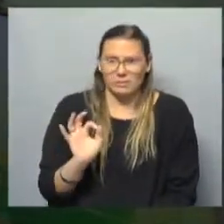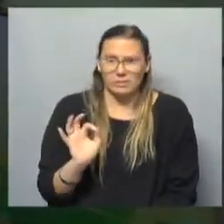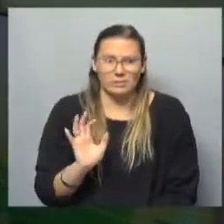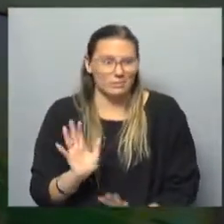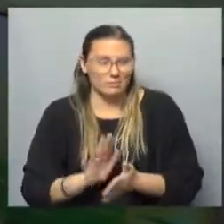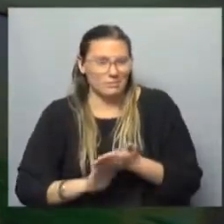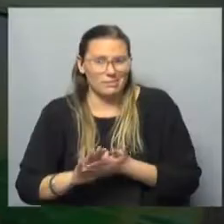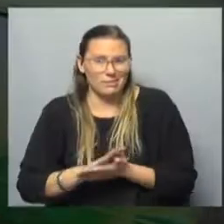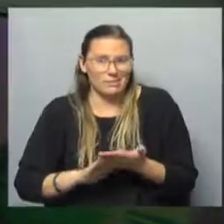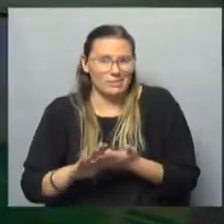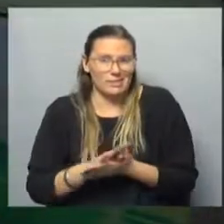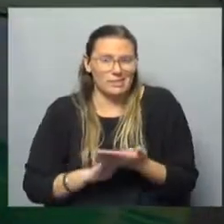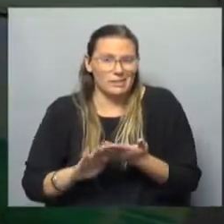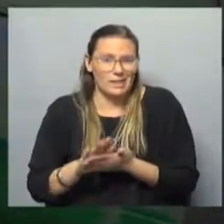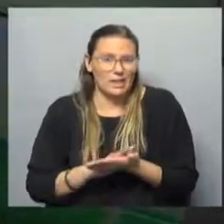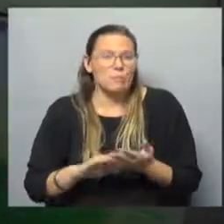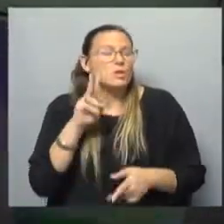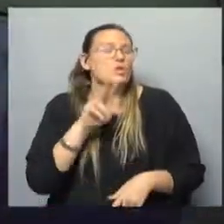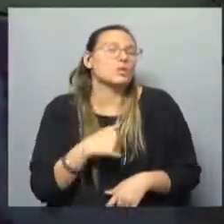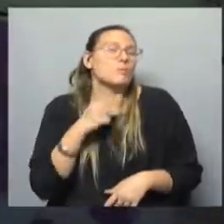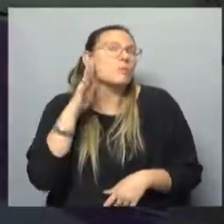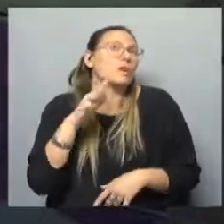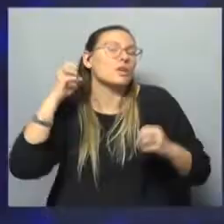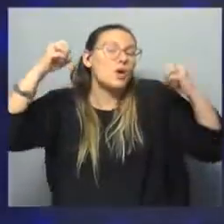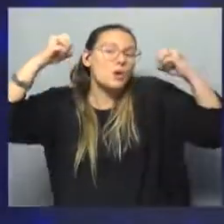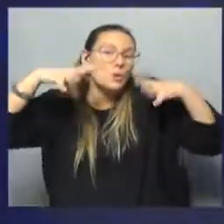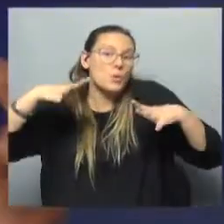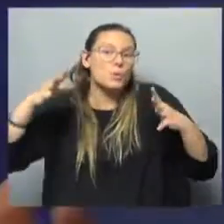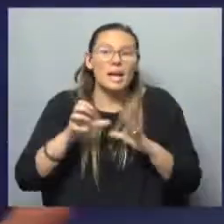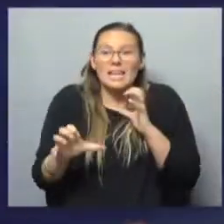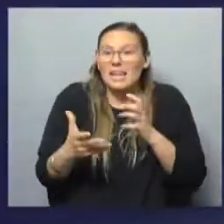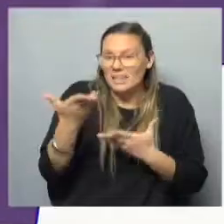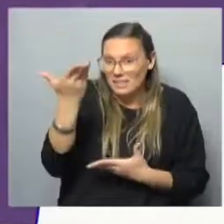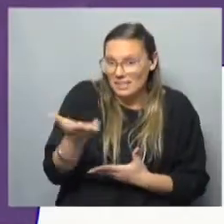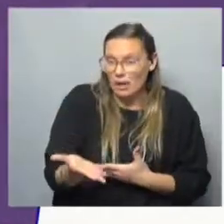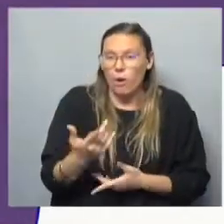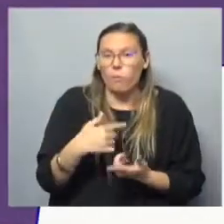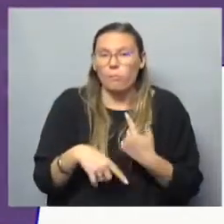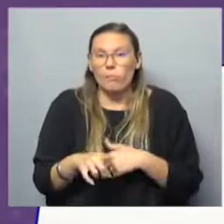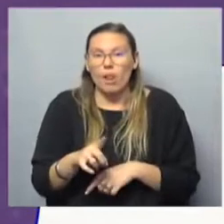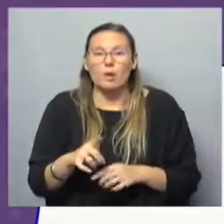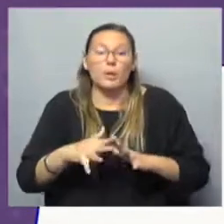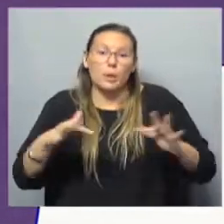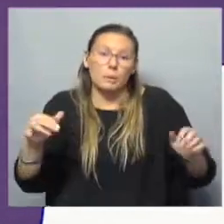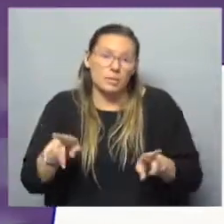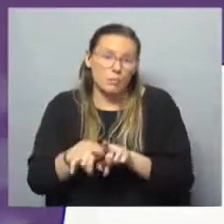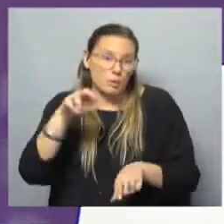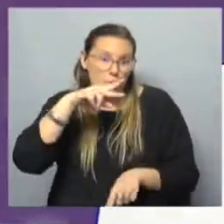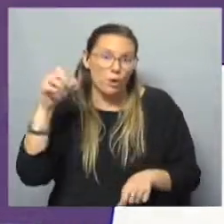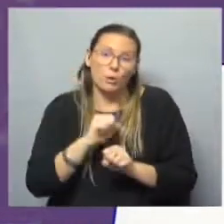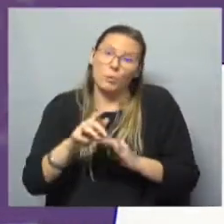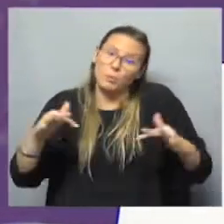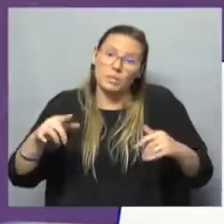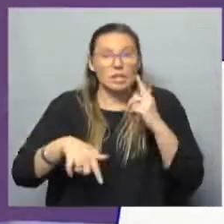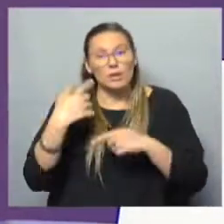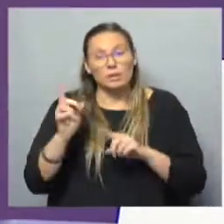Te voy a decir. No, no. Pero es como yo te veo, debe ser la luz, la energía que irradiás. Pero creo bueno, no todo lo que brilla es oro y pueden brillar otras cosas.